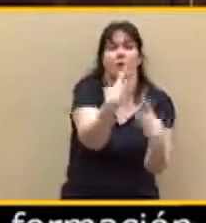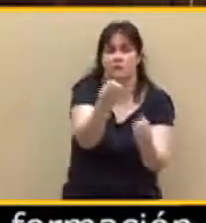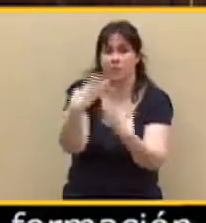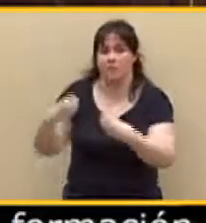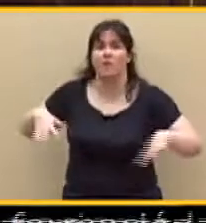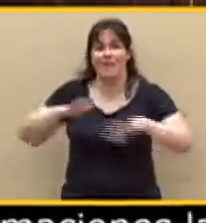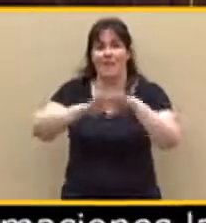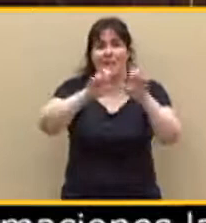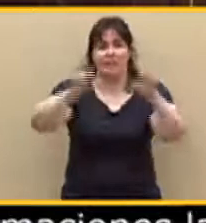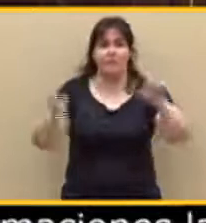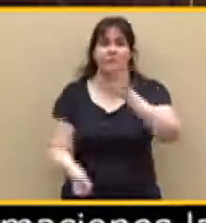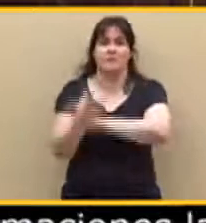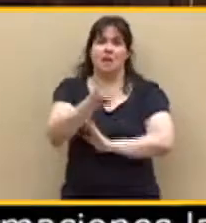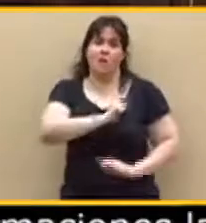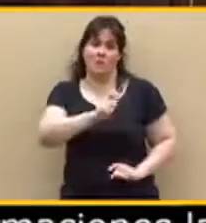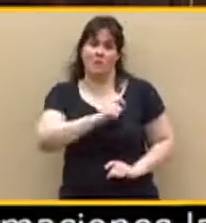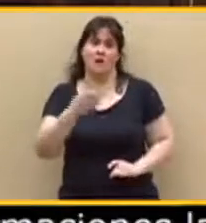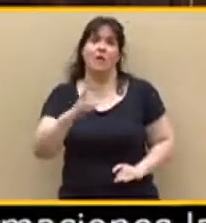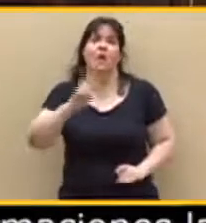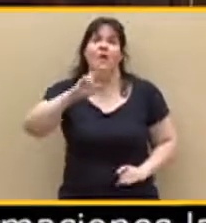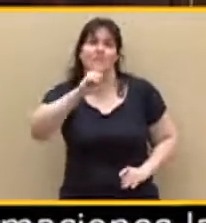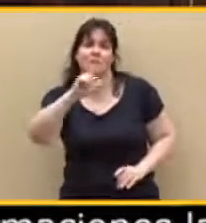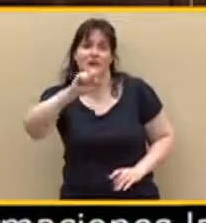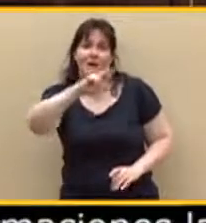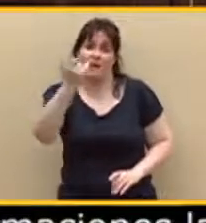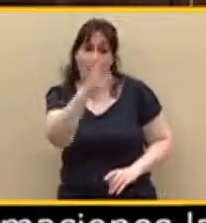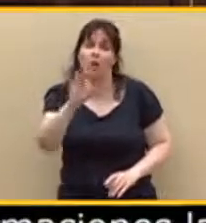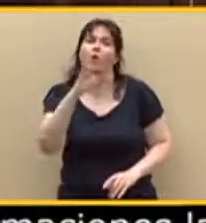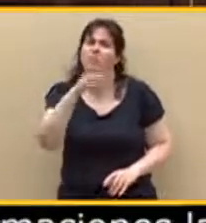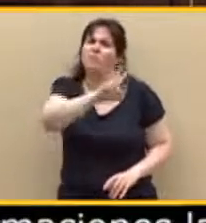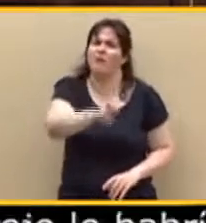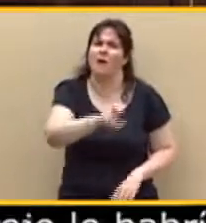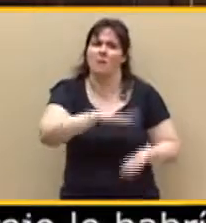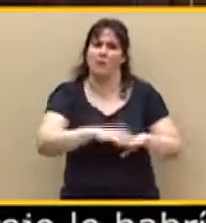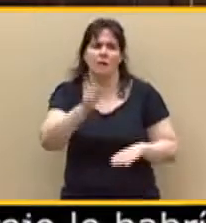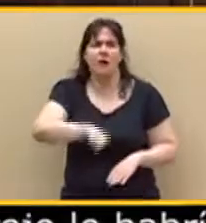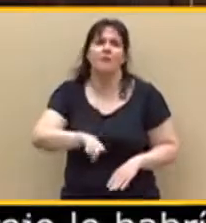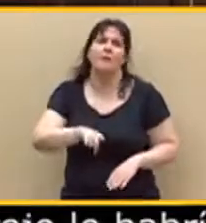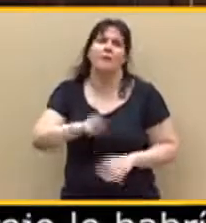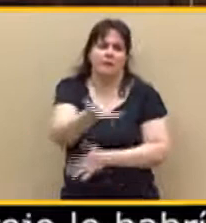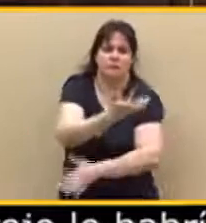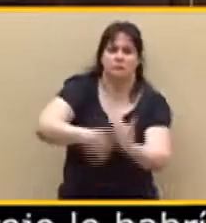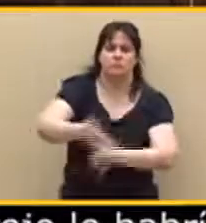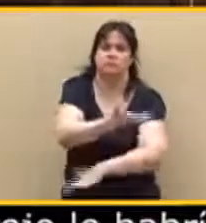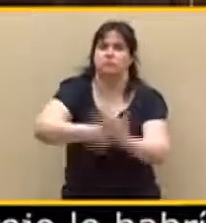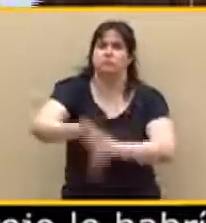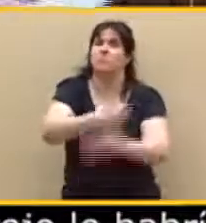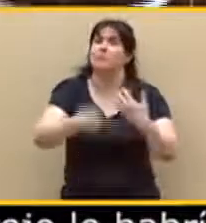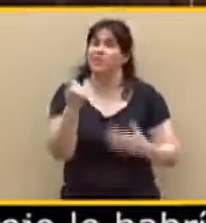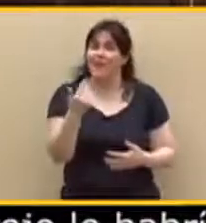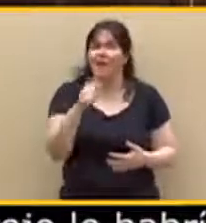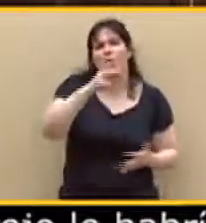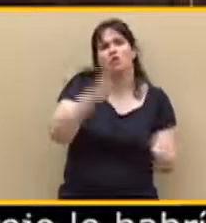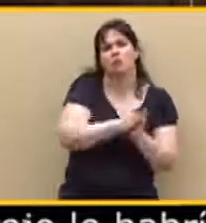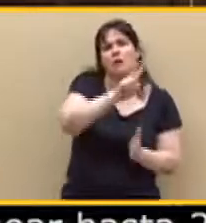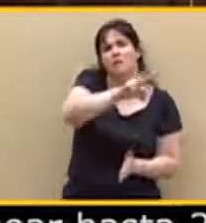por el comisario Villarejo le habrían servido, además de lo ya expuesto, para blanquear hasta 25 millones de euros, señorías.